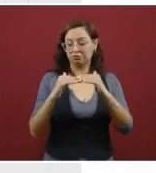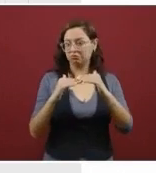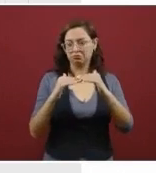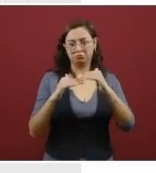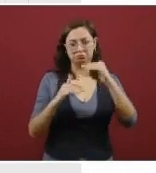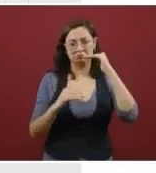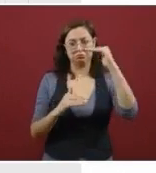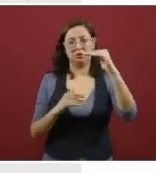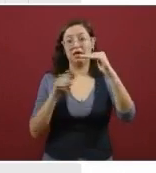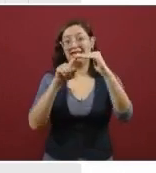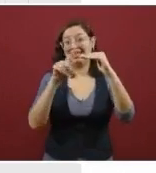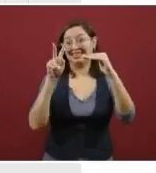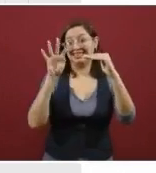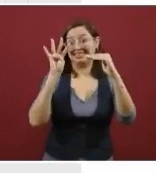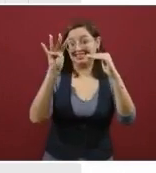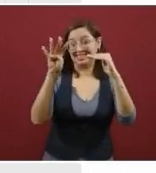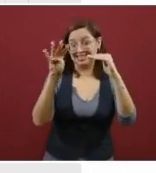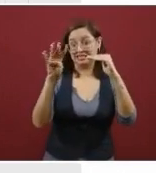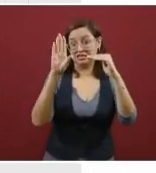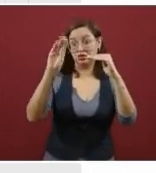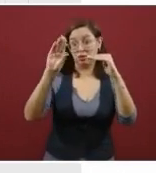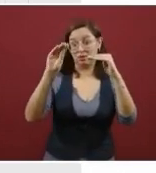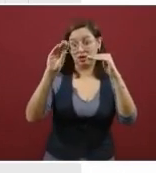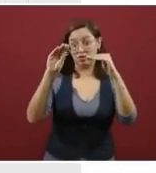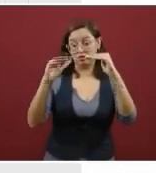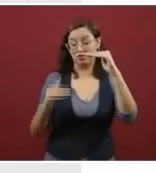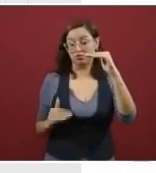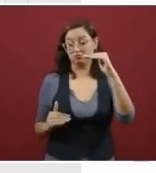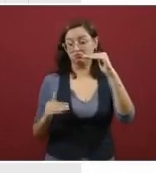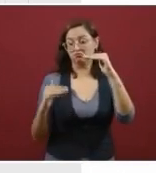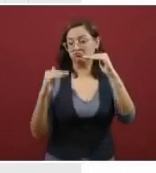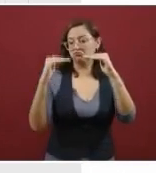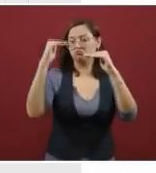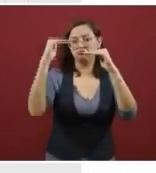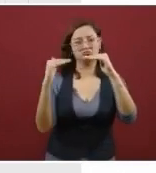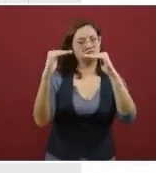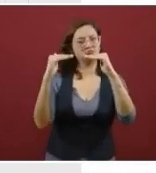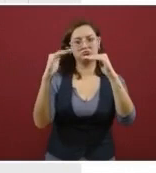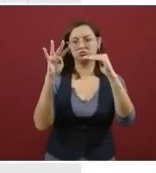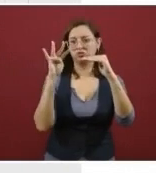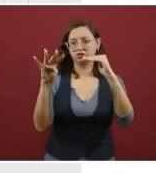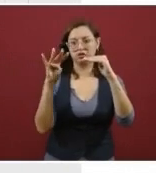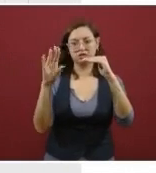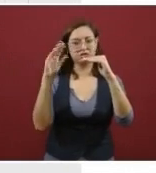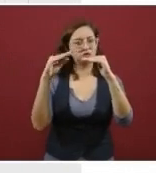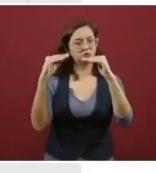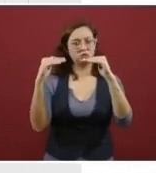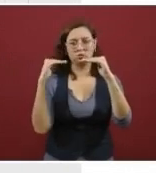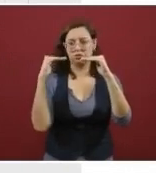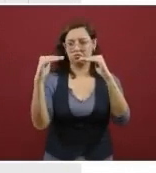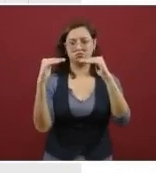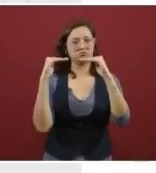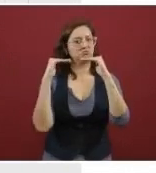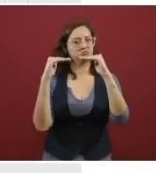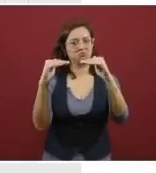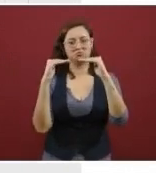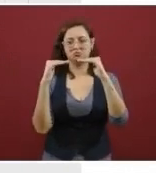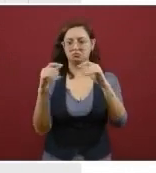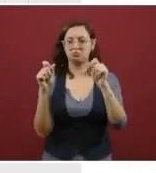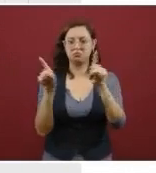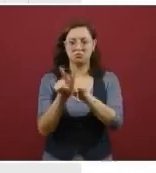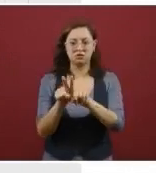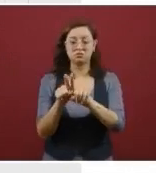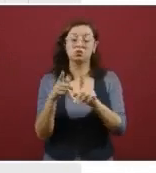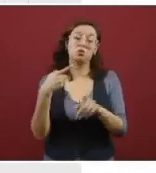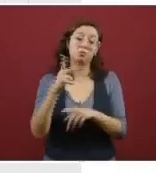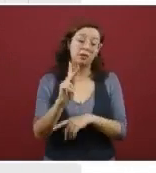tope es 19.90, el precio de Pemex es 19.90, y en el caso de las estaciones de servicio, esta línea